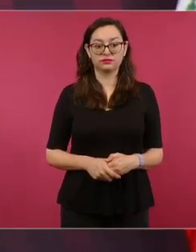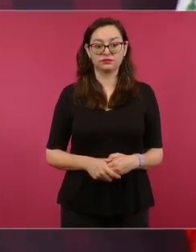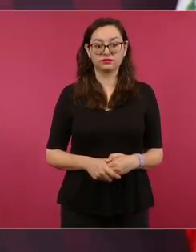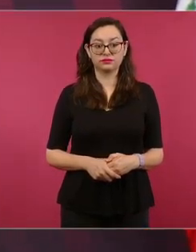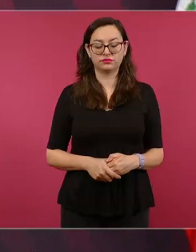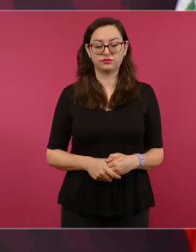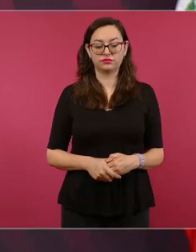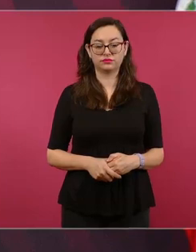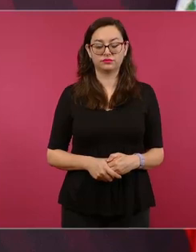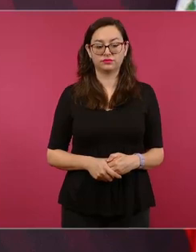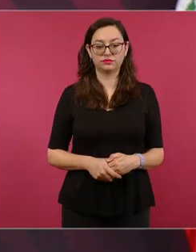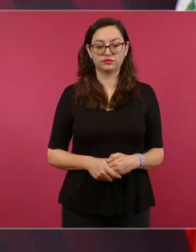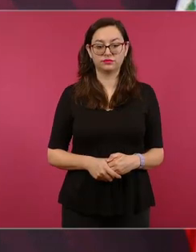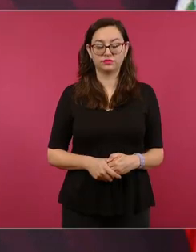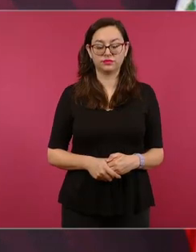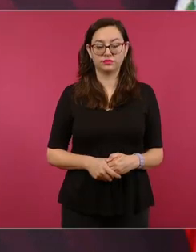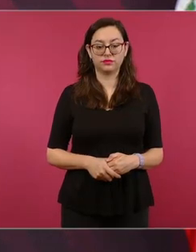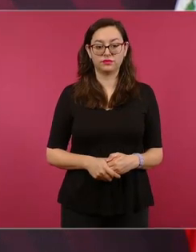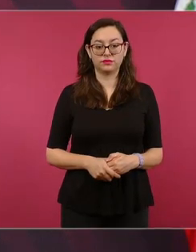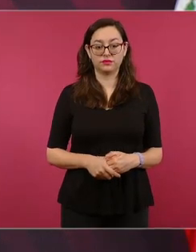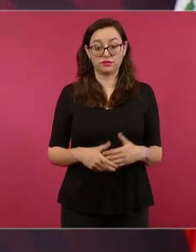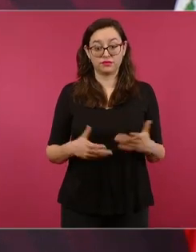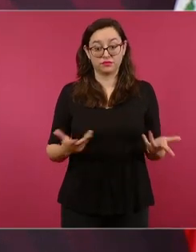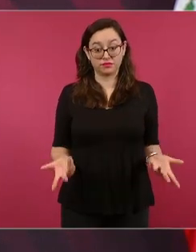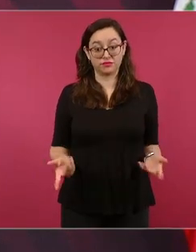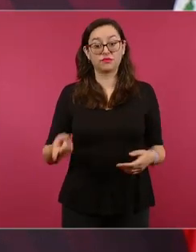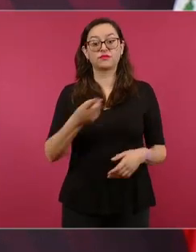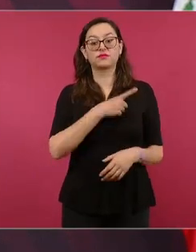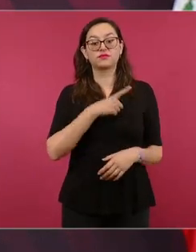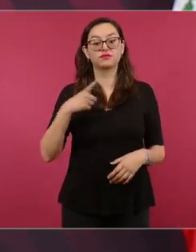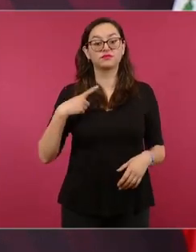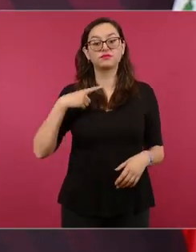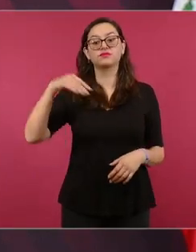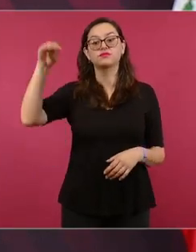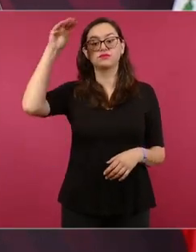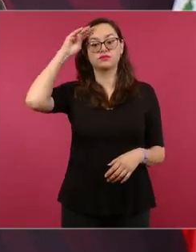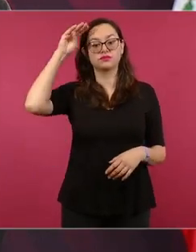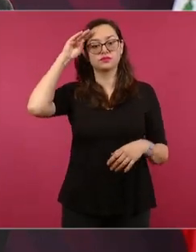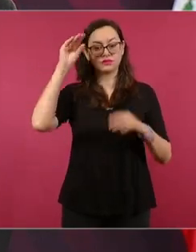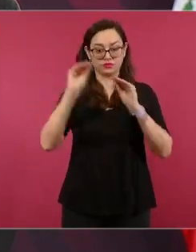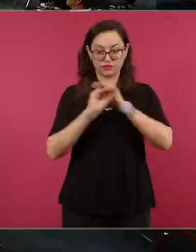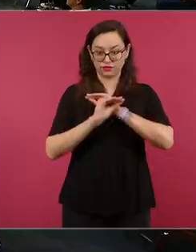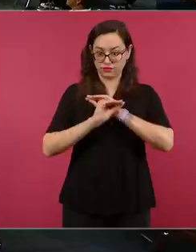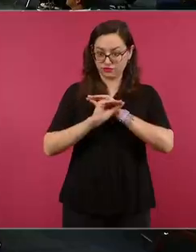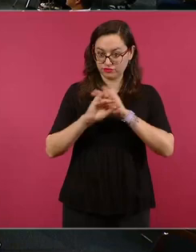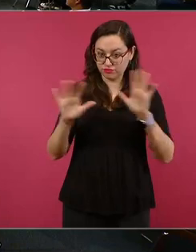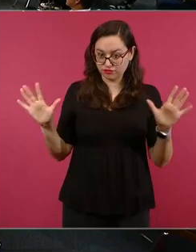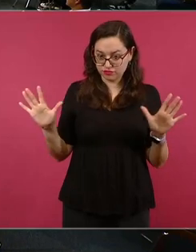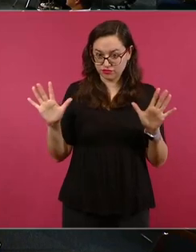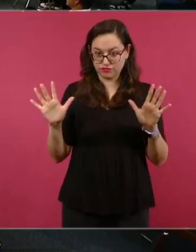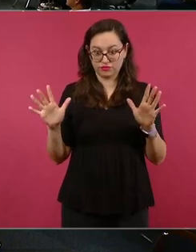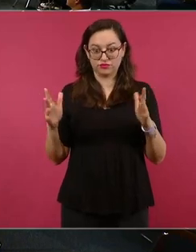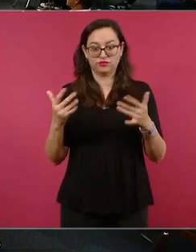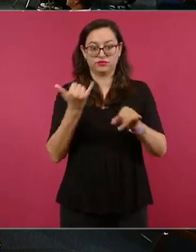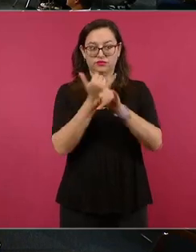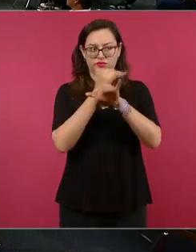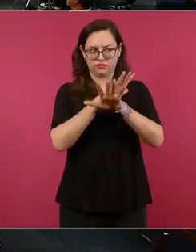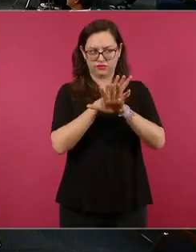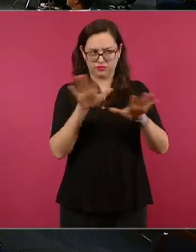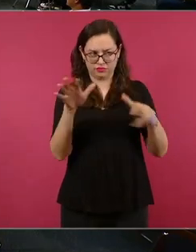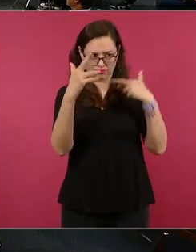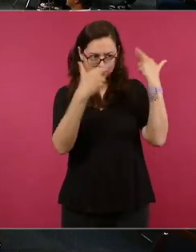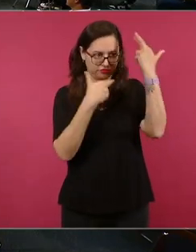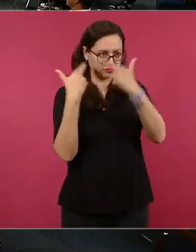ver las cosas con objetividad, no dejarse engañar.